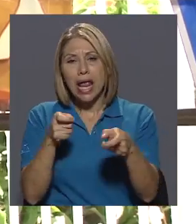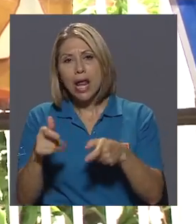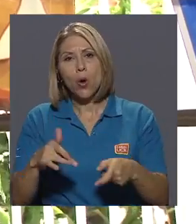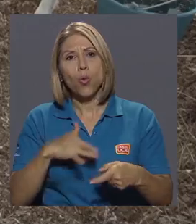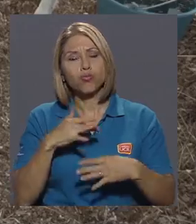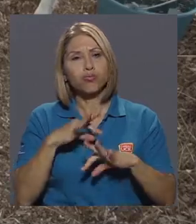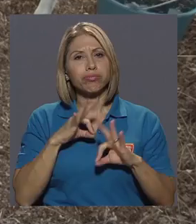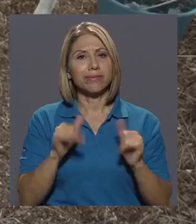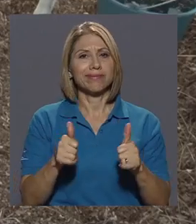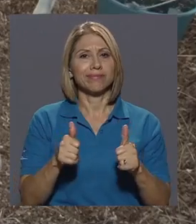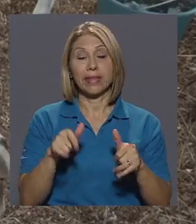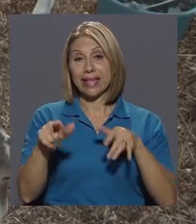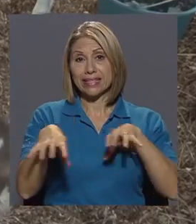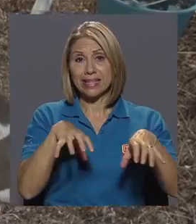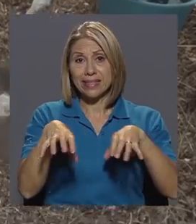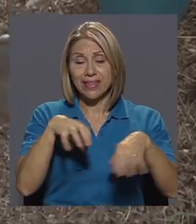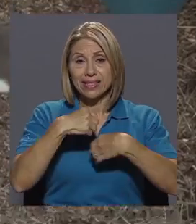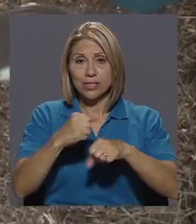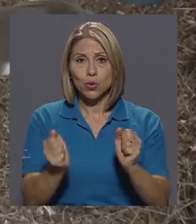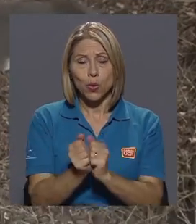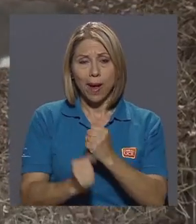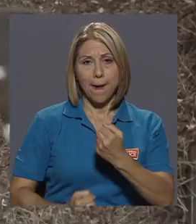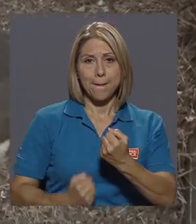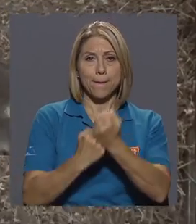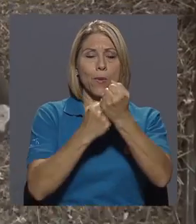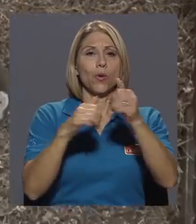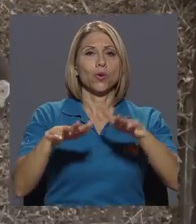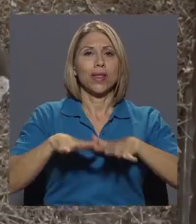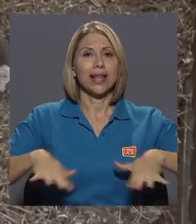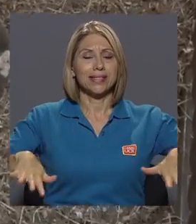bienestar. Esta actividad se realizó con el apoyo de la